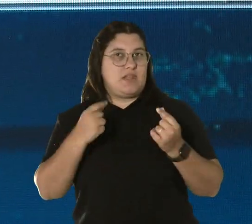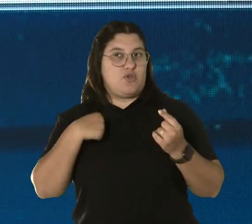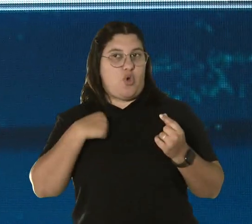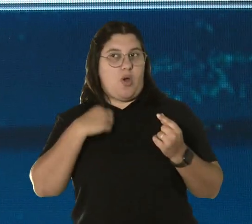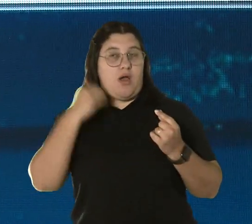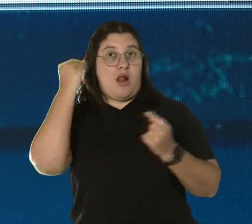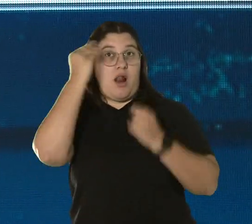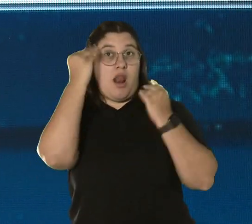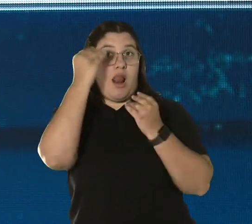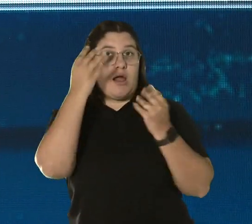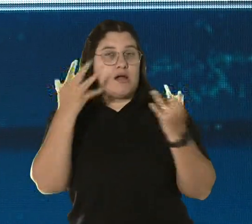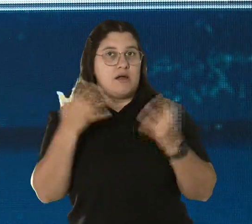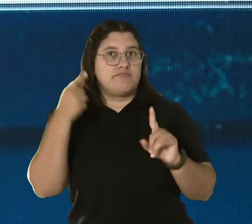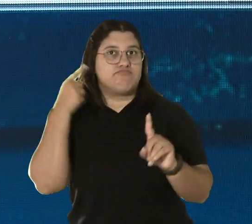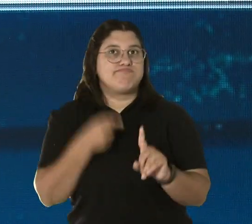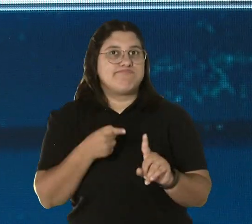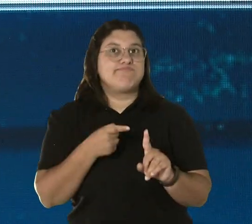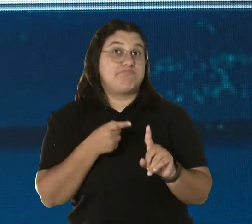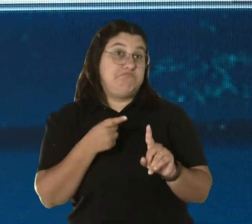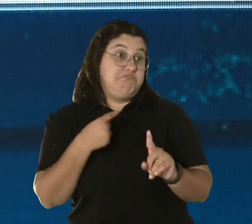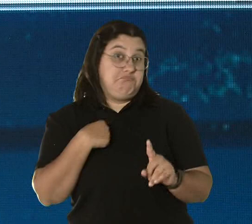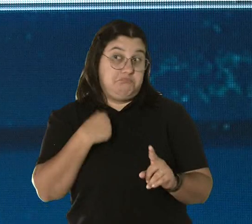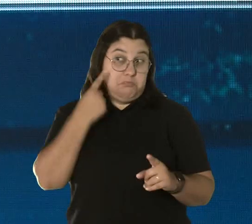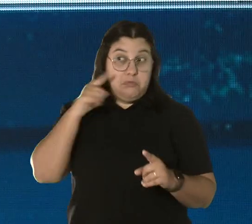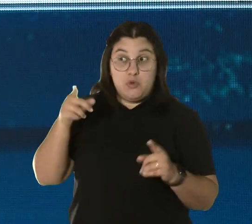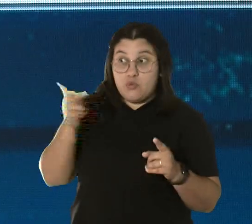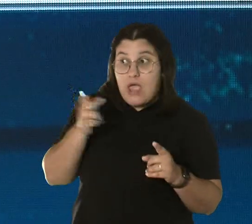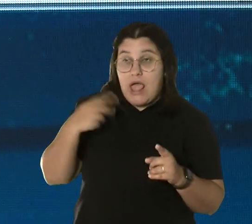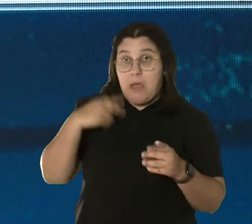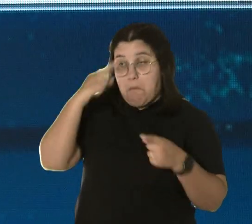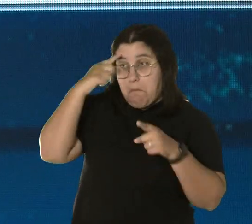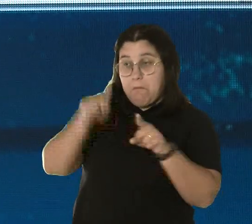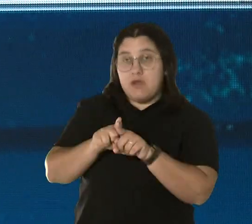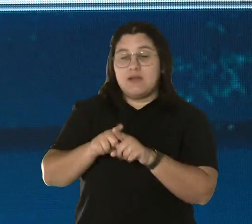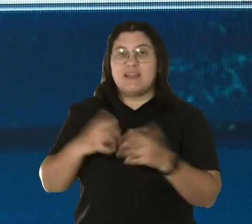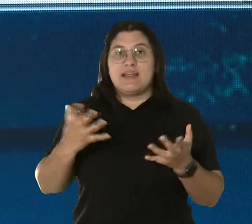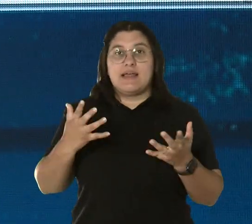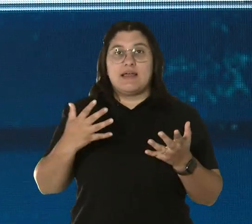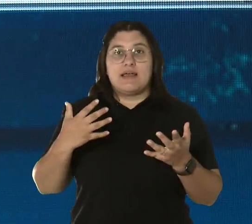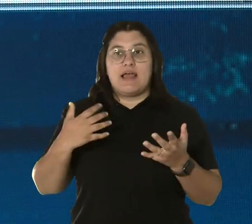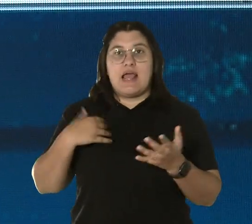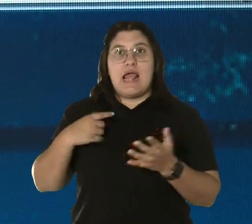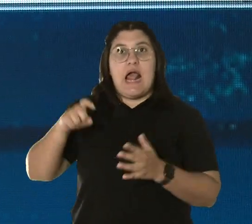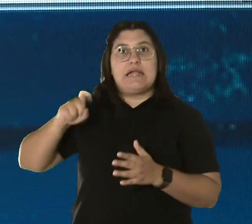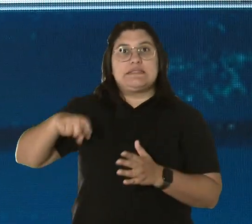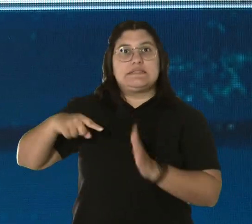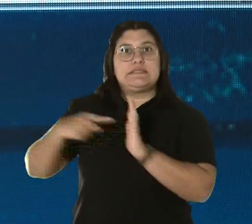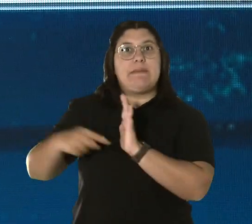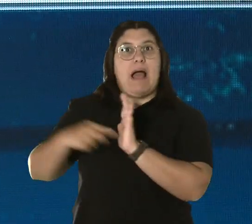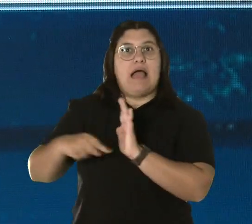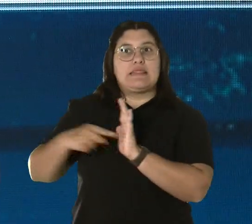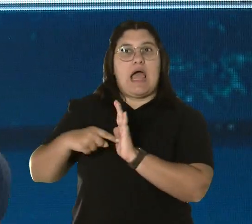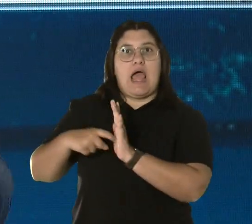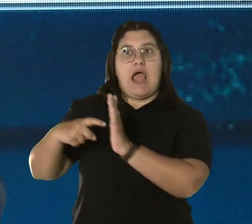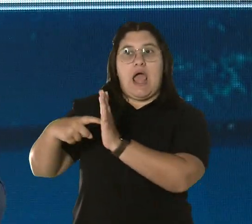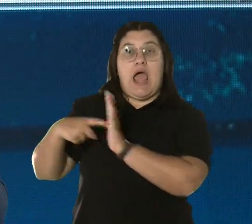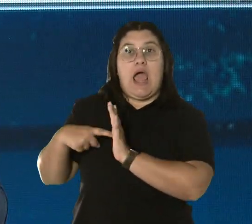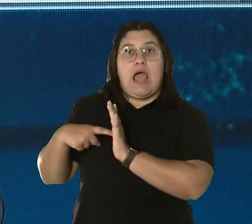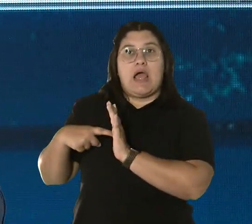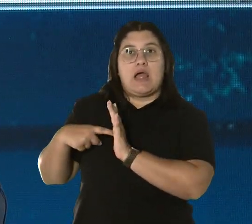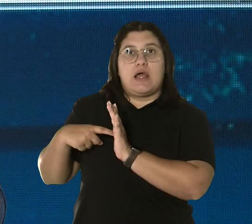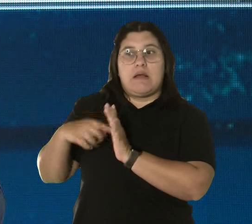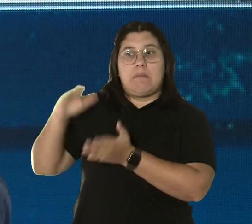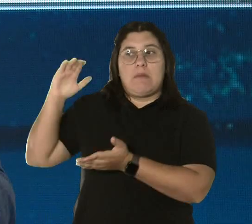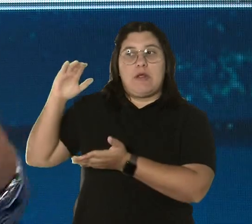preocupa, Félix, es lo siguiente, y yo no sé si ustedes están de acuerdo conmigo, es la demanda está bajando y no estoy teniendo entonces la necesidad que yo